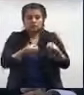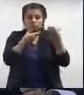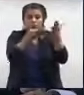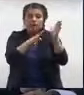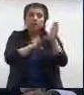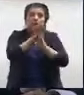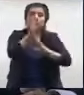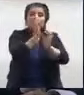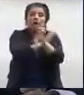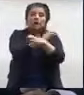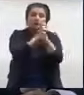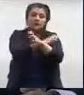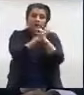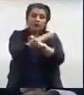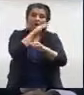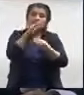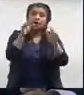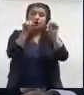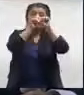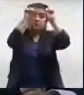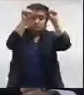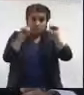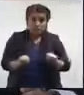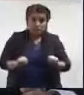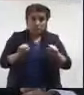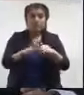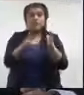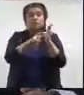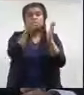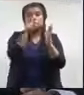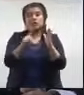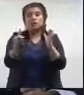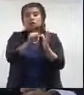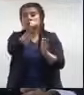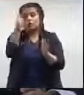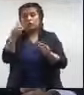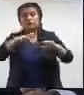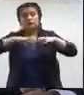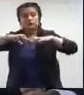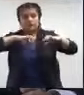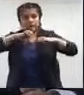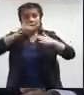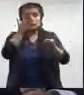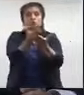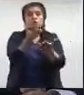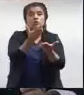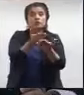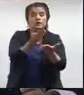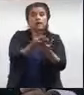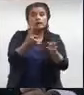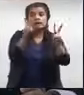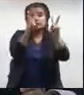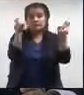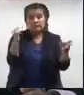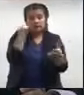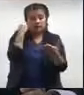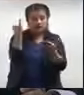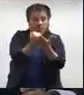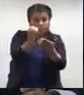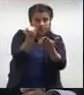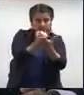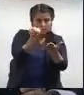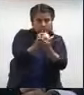de estrategias, programas, proyectos y demás actividades requeridas en materia de investigación